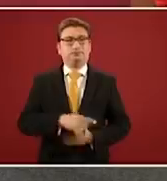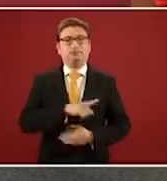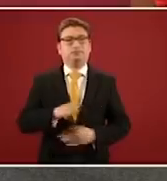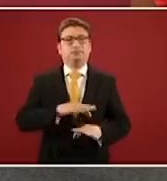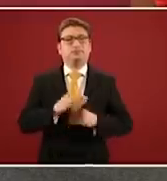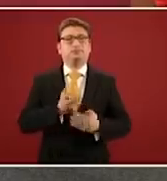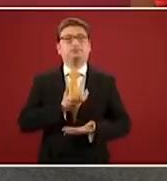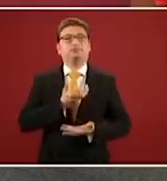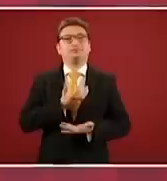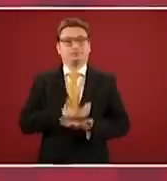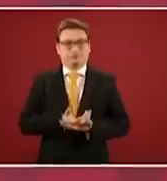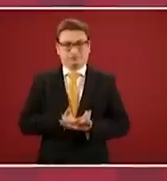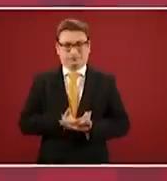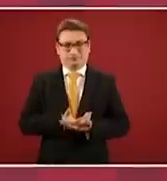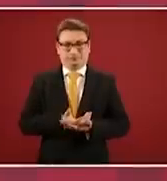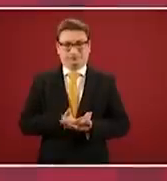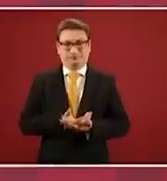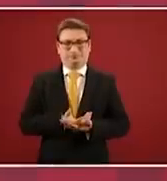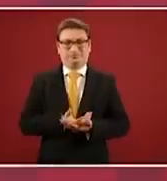descansar ahora.